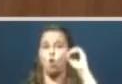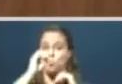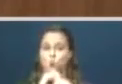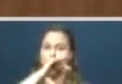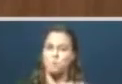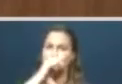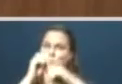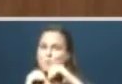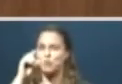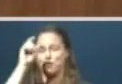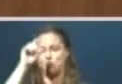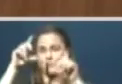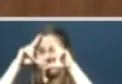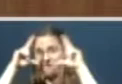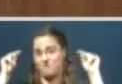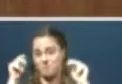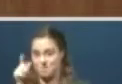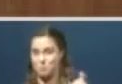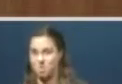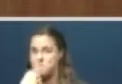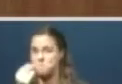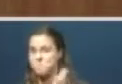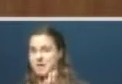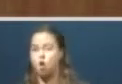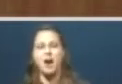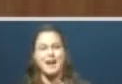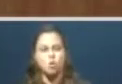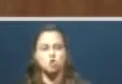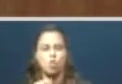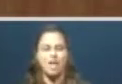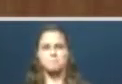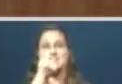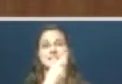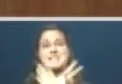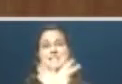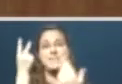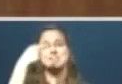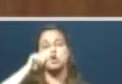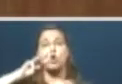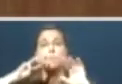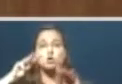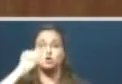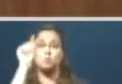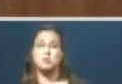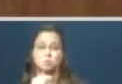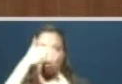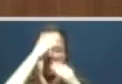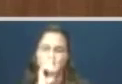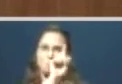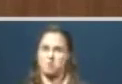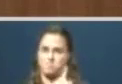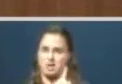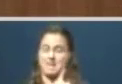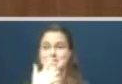la que destina mayor porcentaje de recursos a dicho nivel de atención el 17 con 8 del presupuesto del fácil cuatro puntos por encima